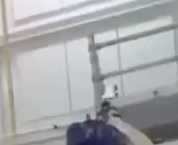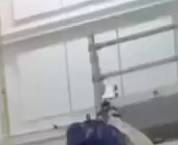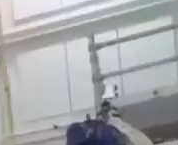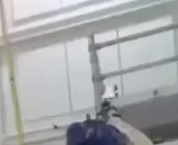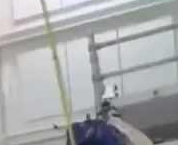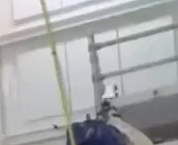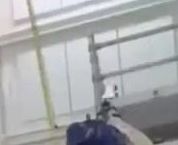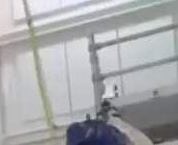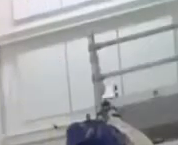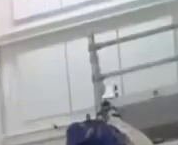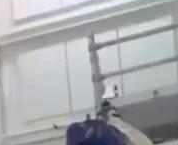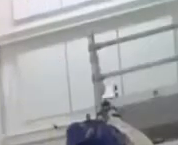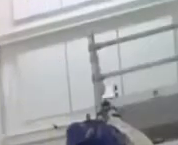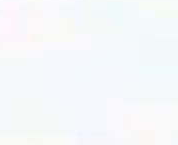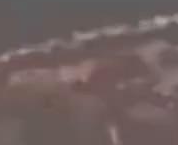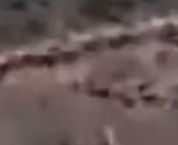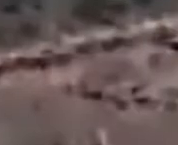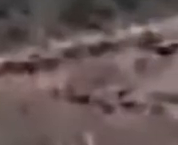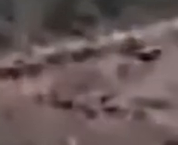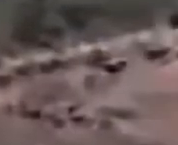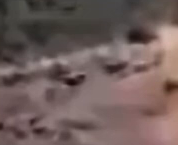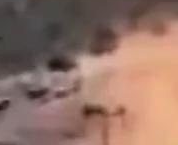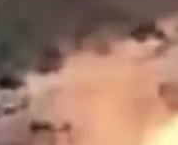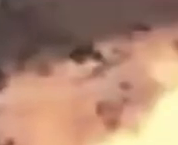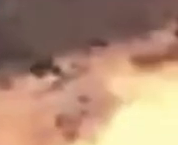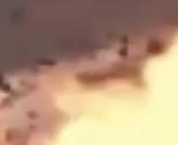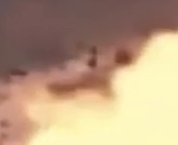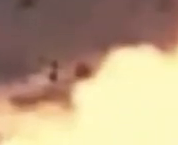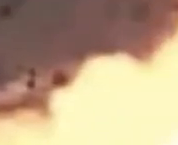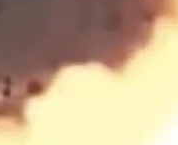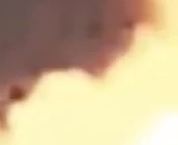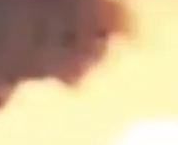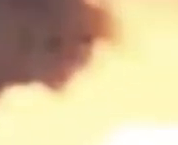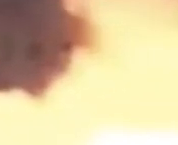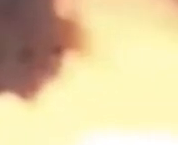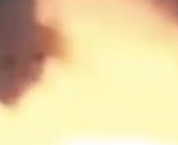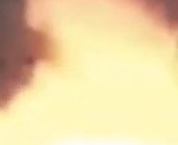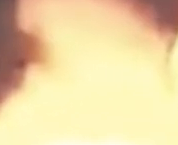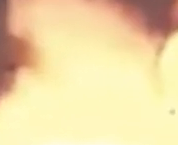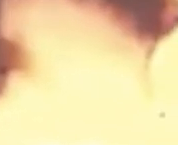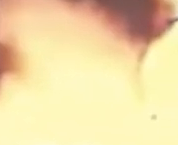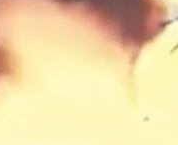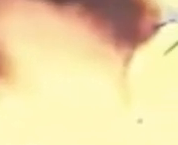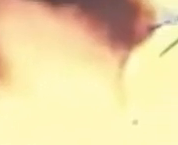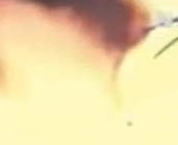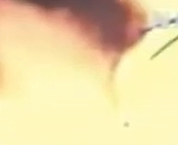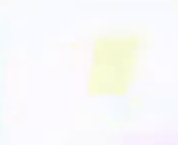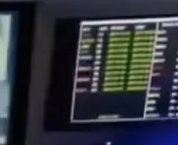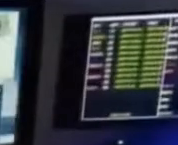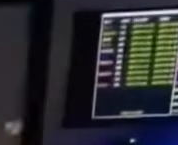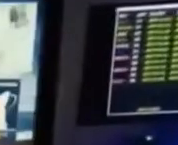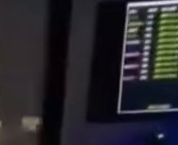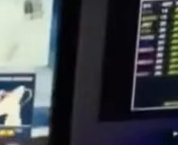avances importantes para la misión a la luna, con una prueba de fuego, literalmente de fuego, realizada en la localidad de Utah, Estados